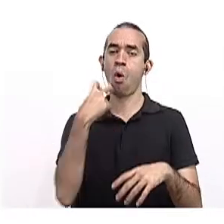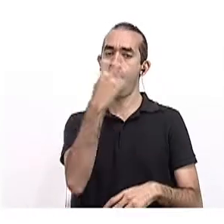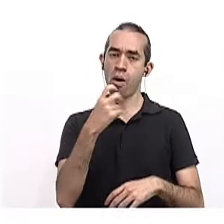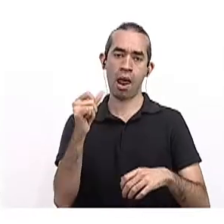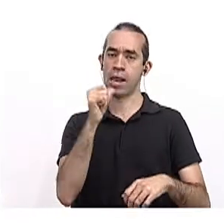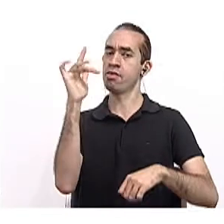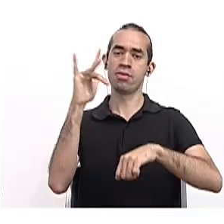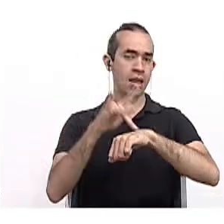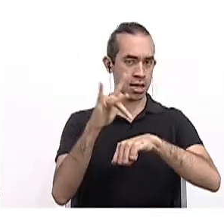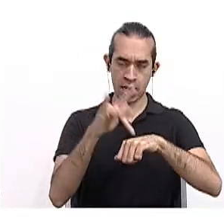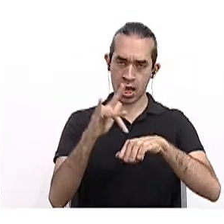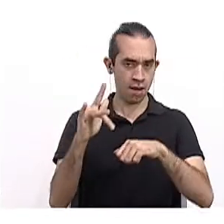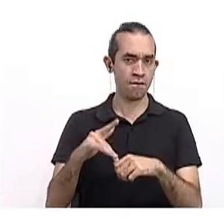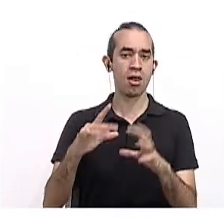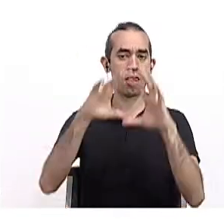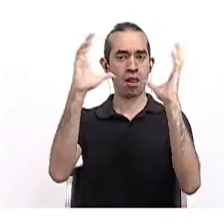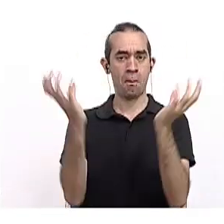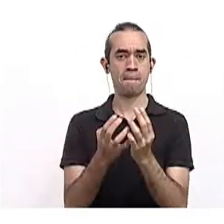humanidad.